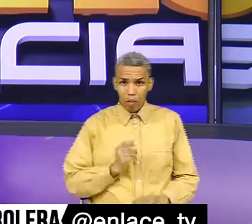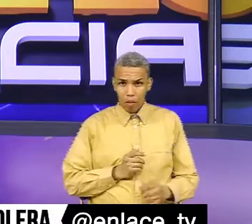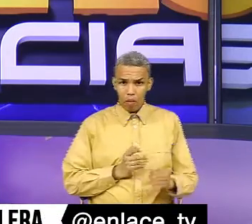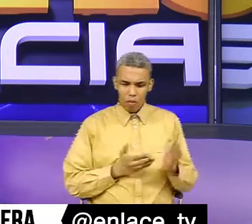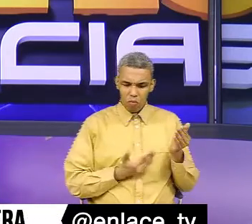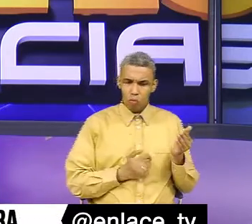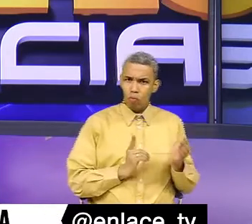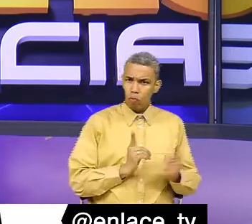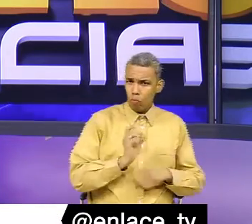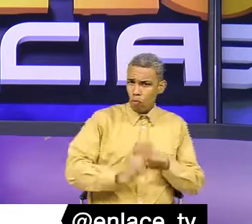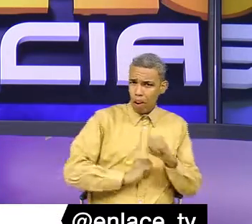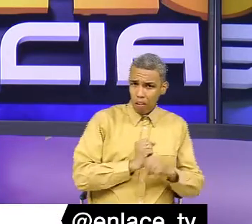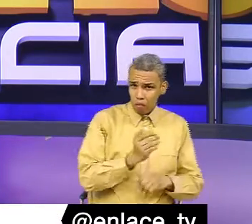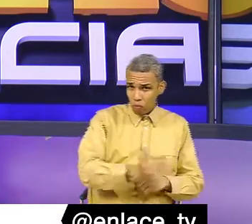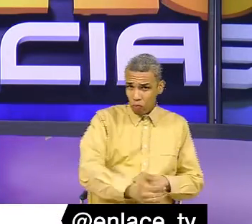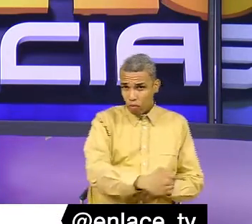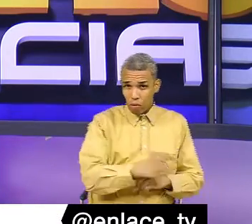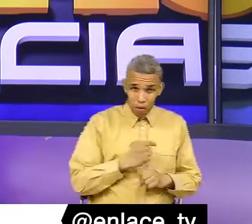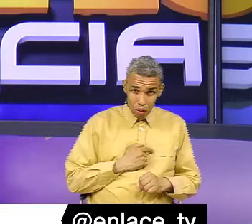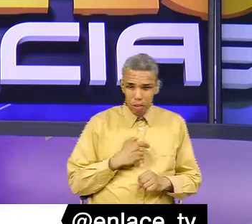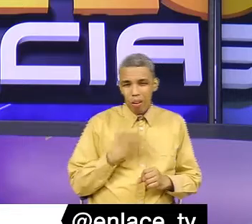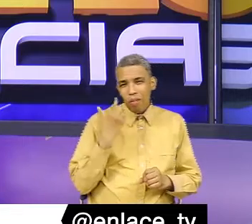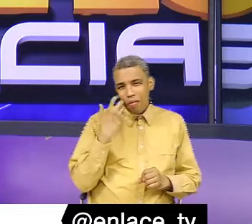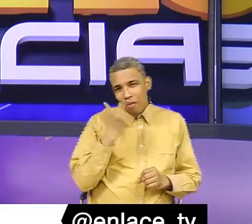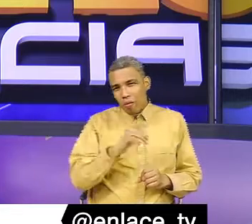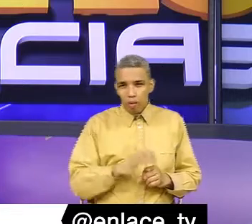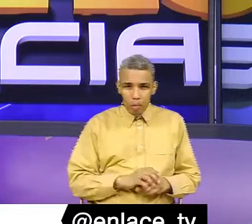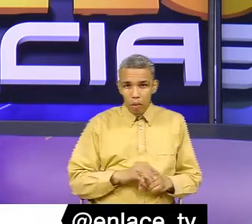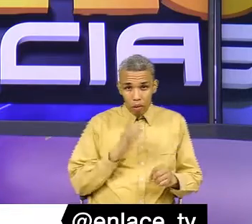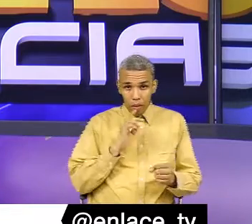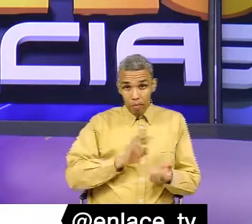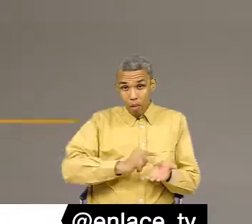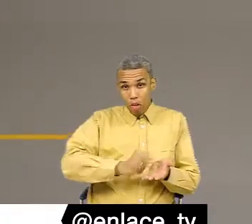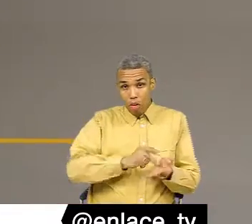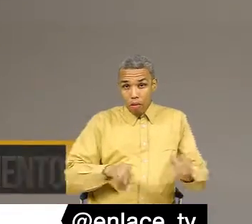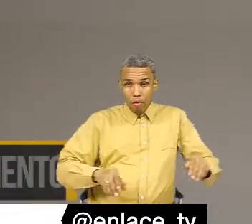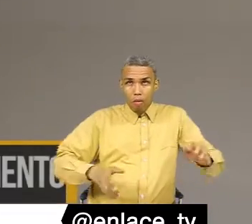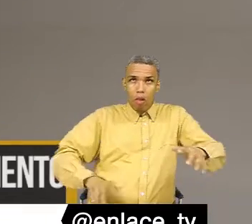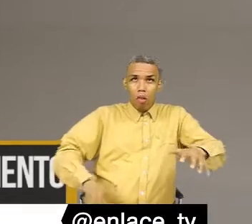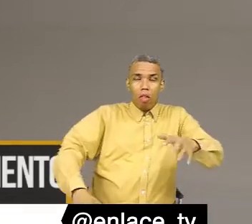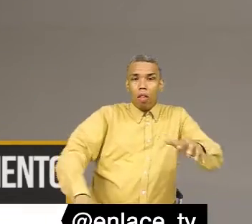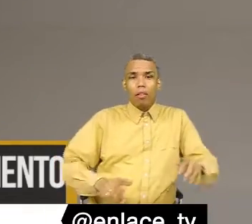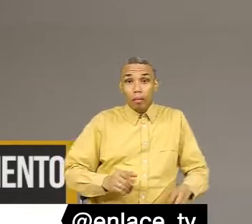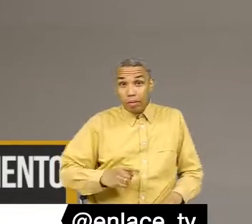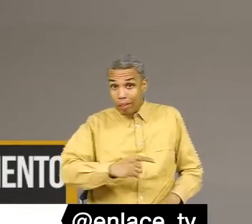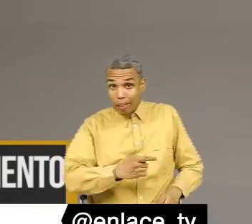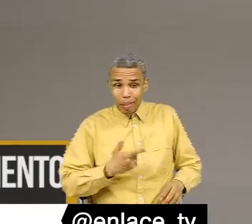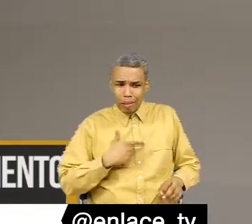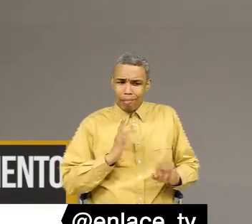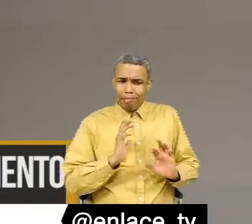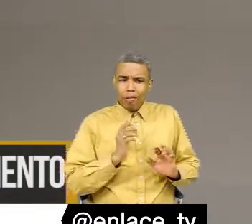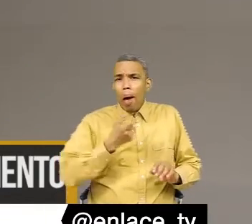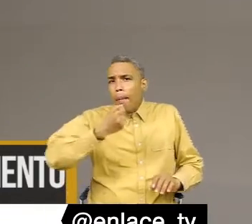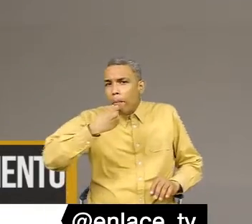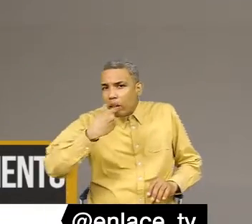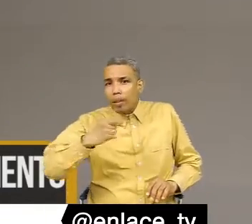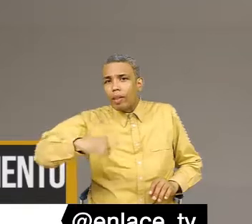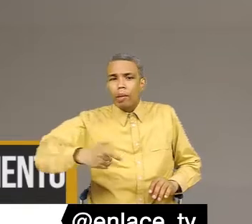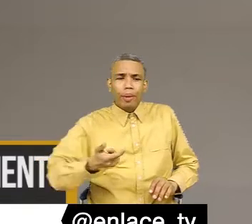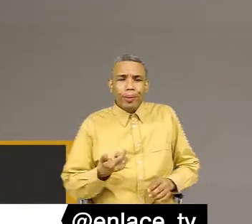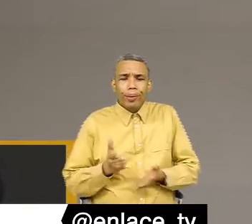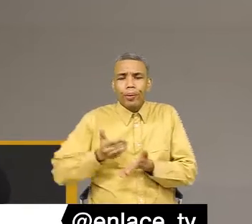convulsiva, asegura que no cuenta con los recursos para adquirirlos. El niño tiene problemas de síndrome convulsivo,